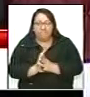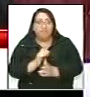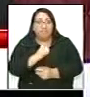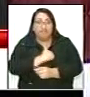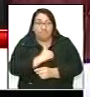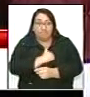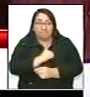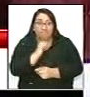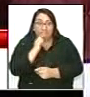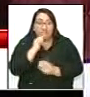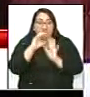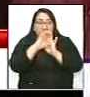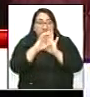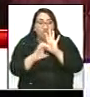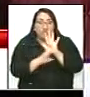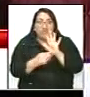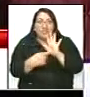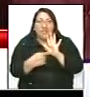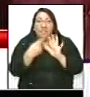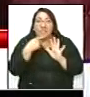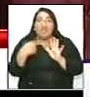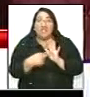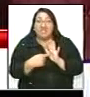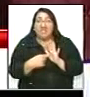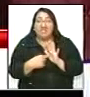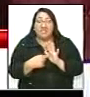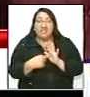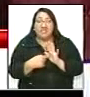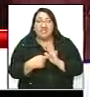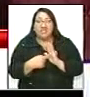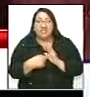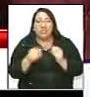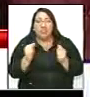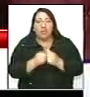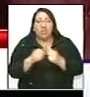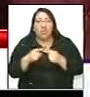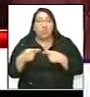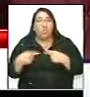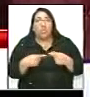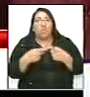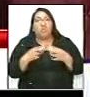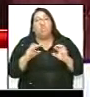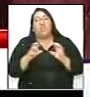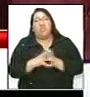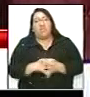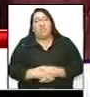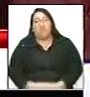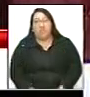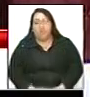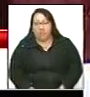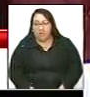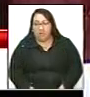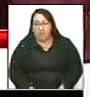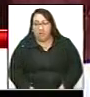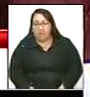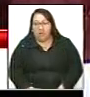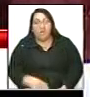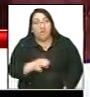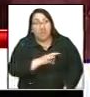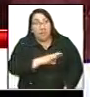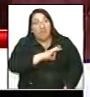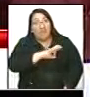propia Constitución dice que tiene que ser producto de un concurso público de